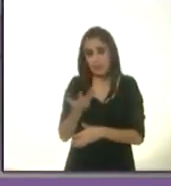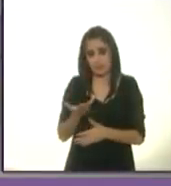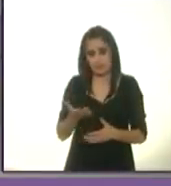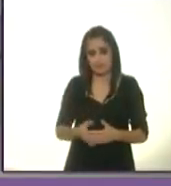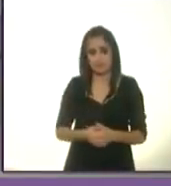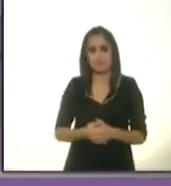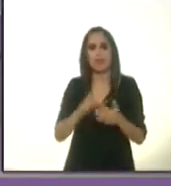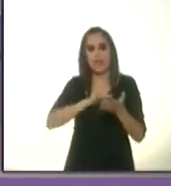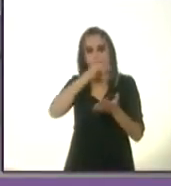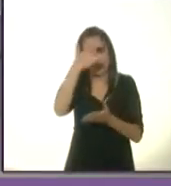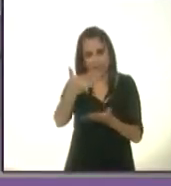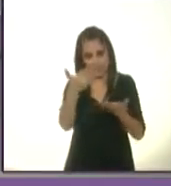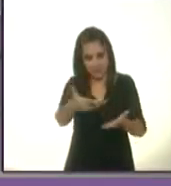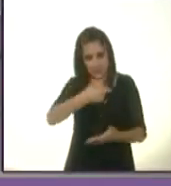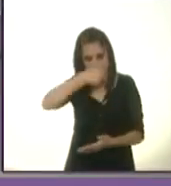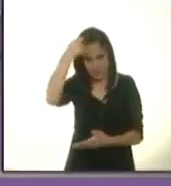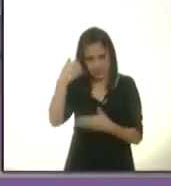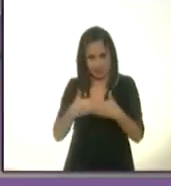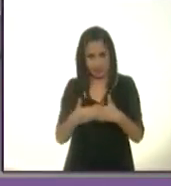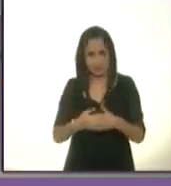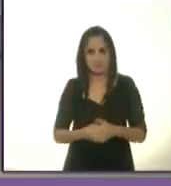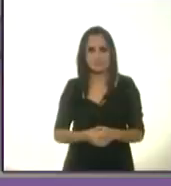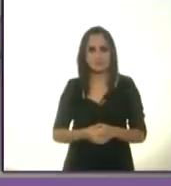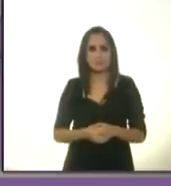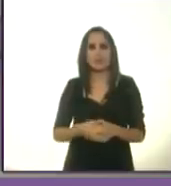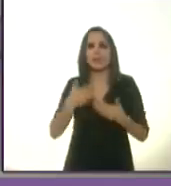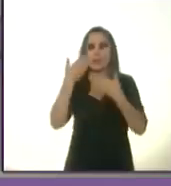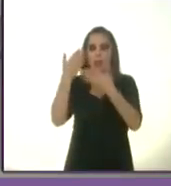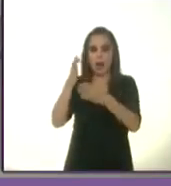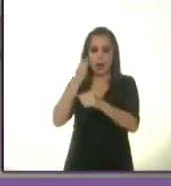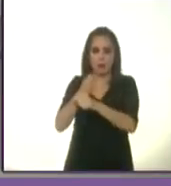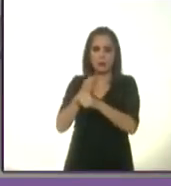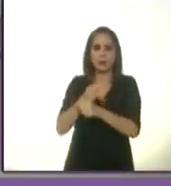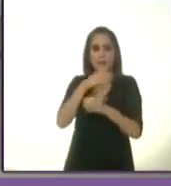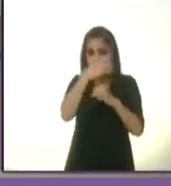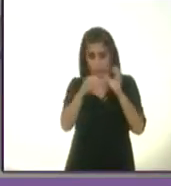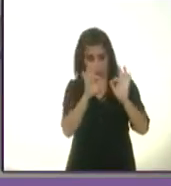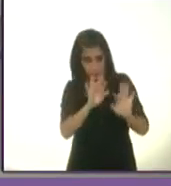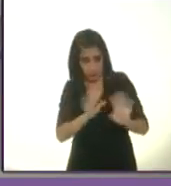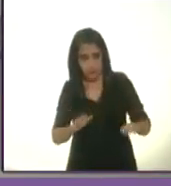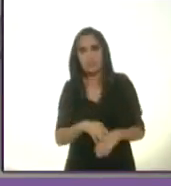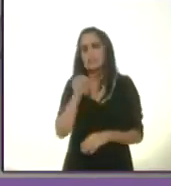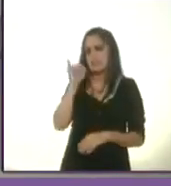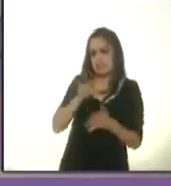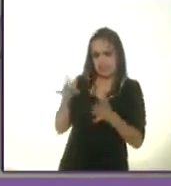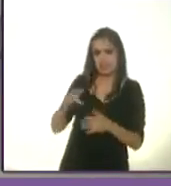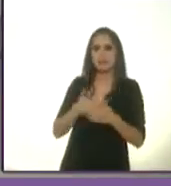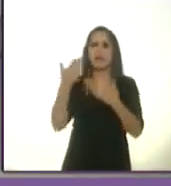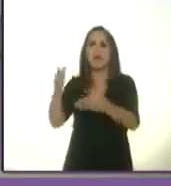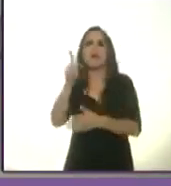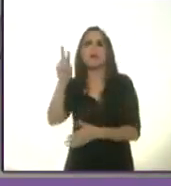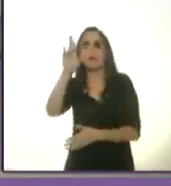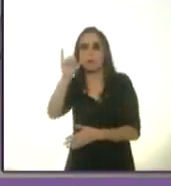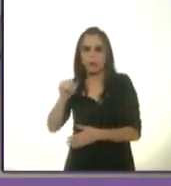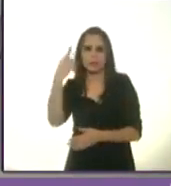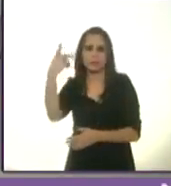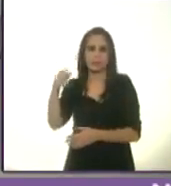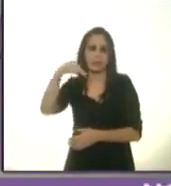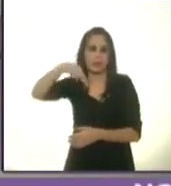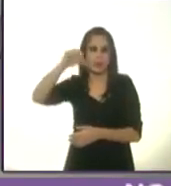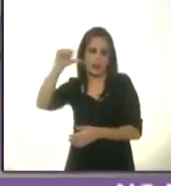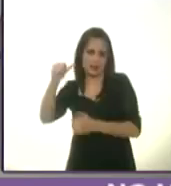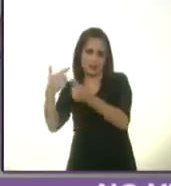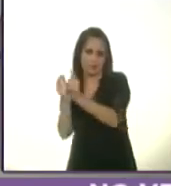candidatas y tiene el uso de la voz concluyó su participación purificación carpinteyro del partido nueva alianza